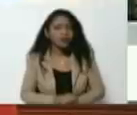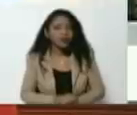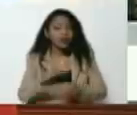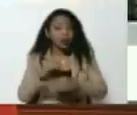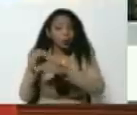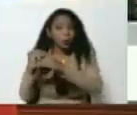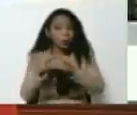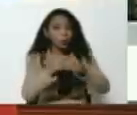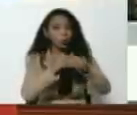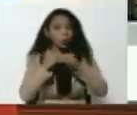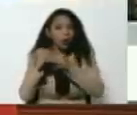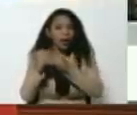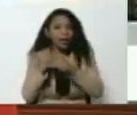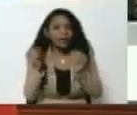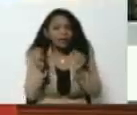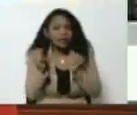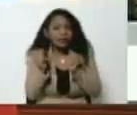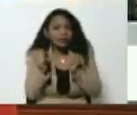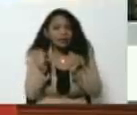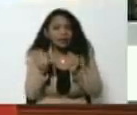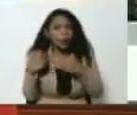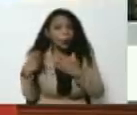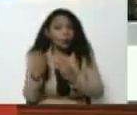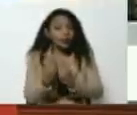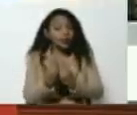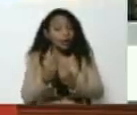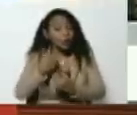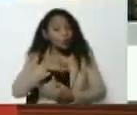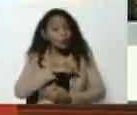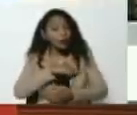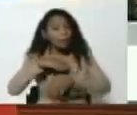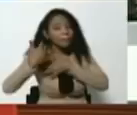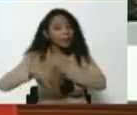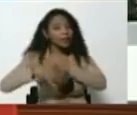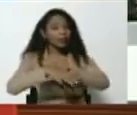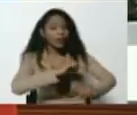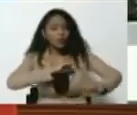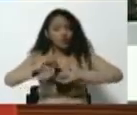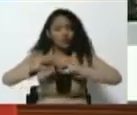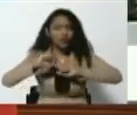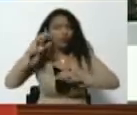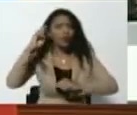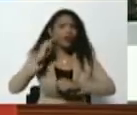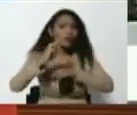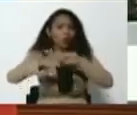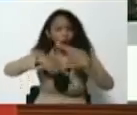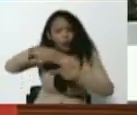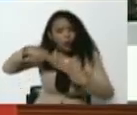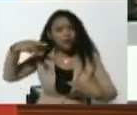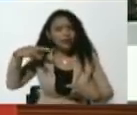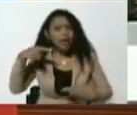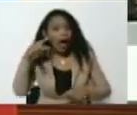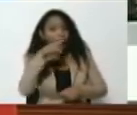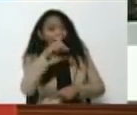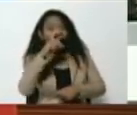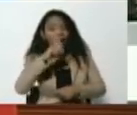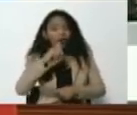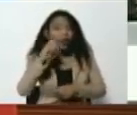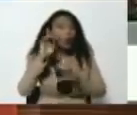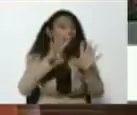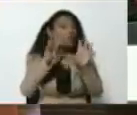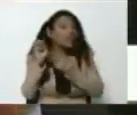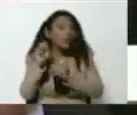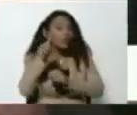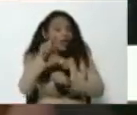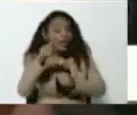Igualita Nieve, compañeras nuestras, militantes del Movimiento Bolivariano Revolucionario por allá en los años 90, cuando